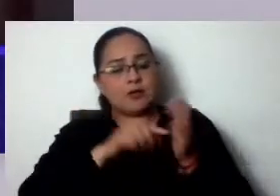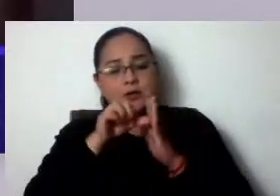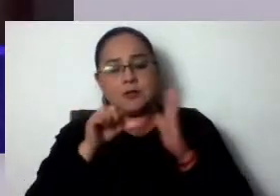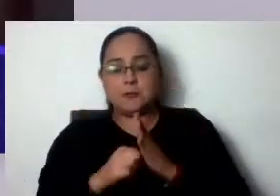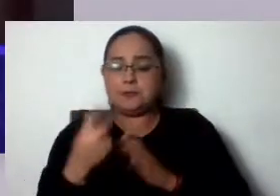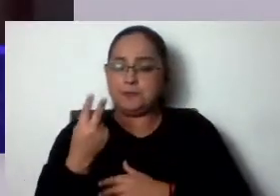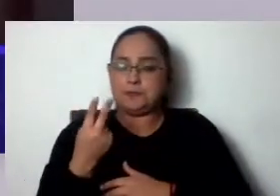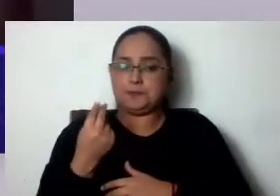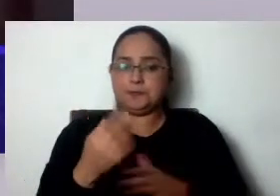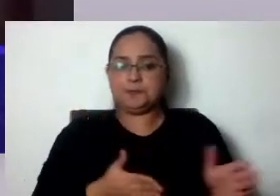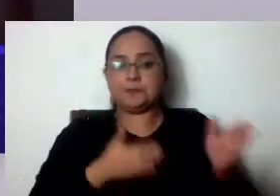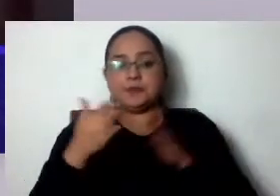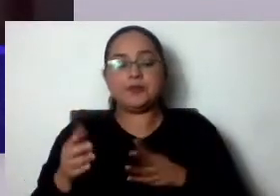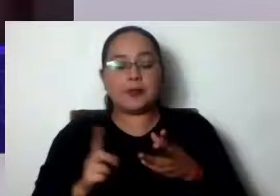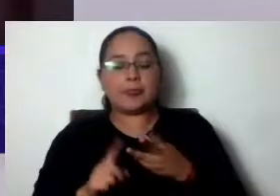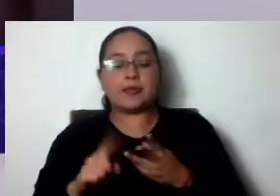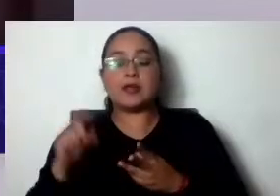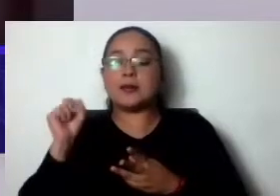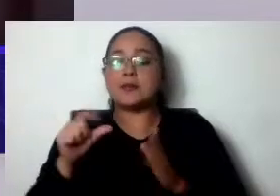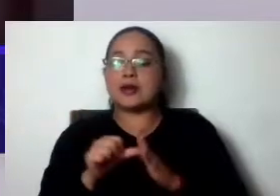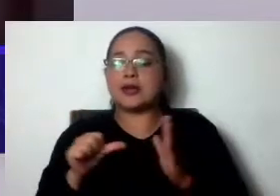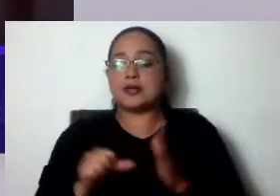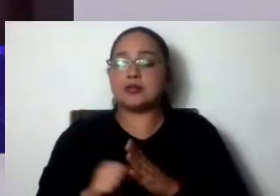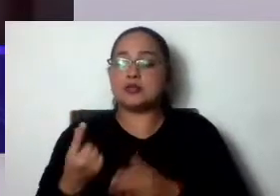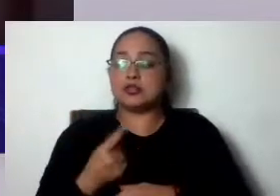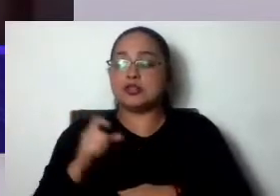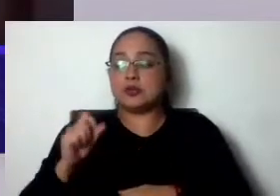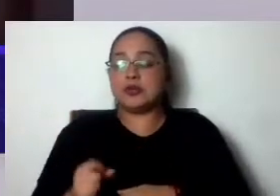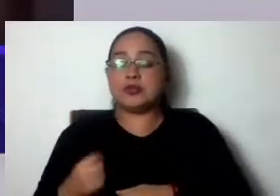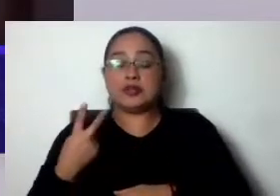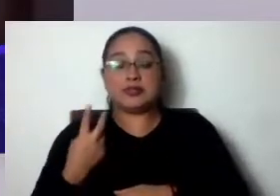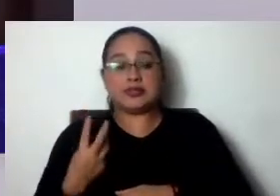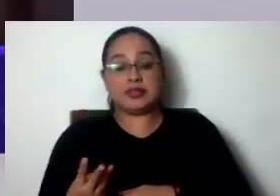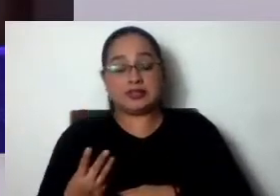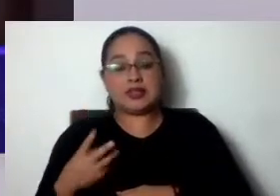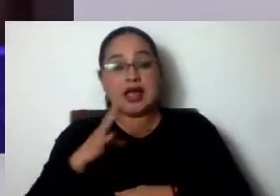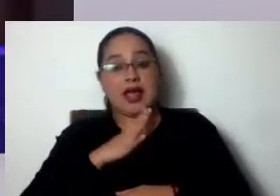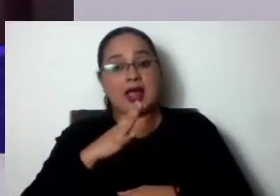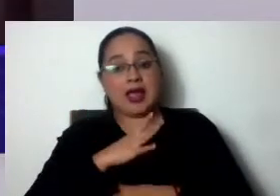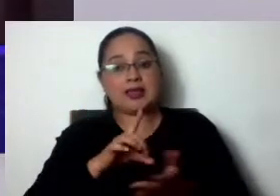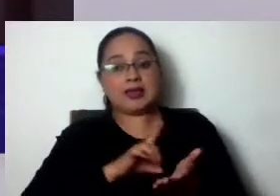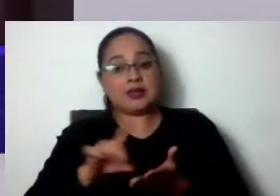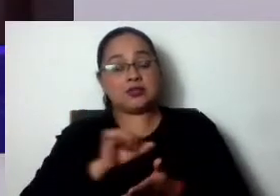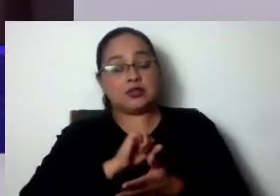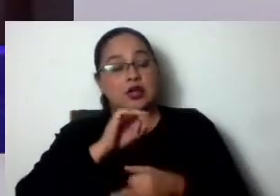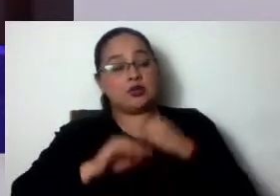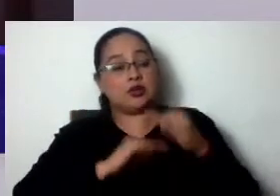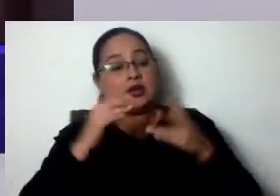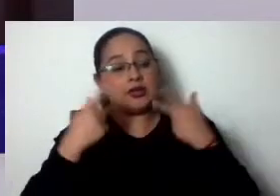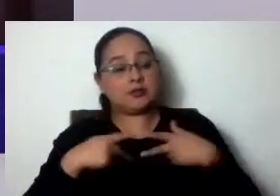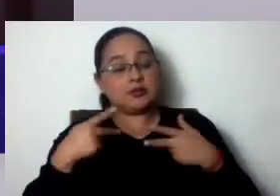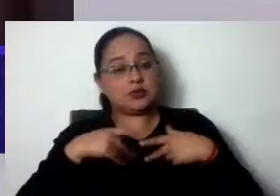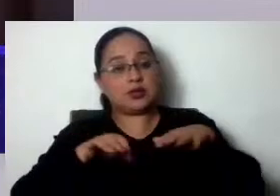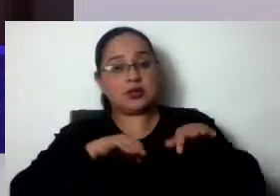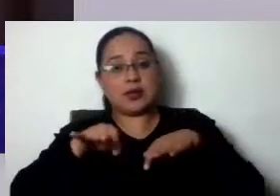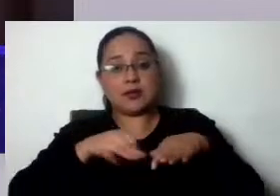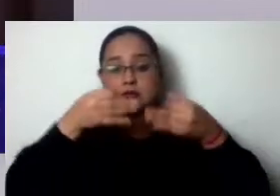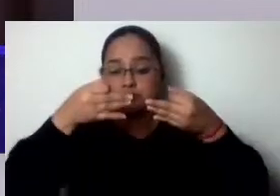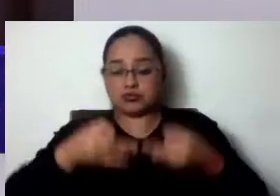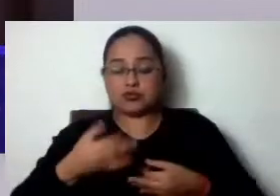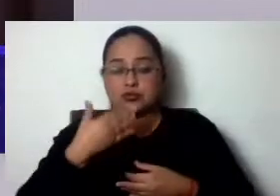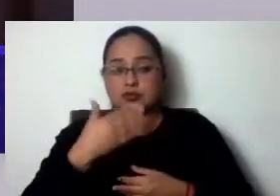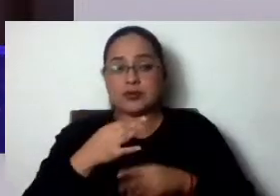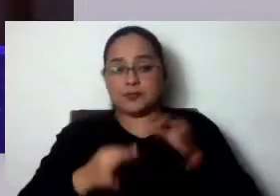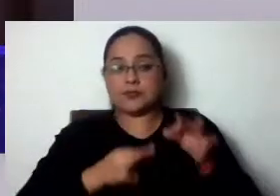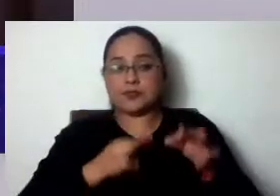luego por otro lado tenemos el artículo 123 no solamente reconoce el derecho de toda persona a un trabajo digno sino que también